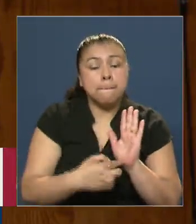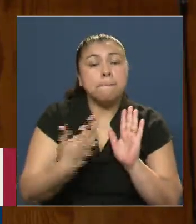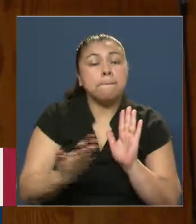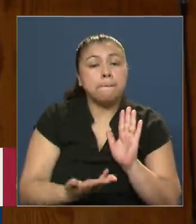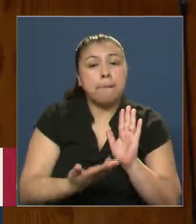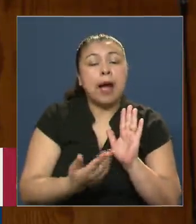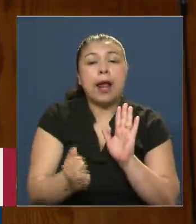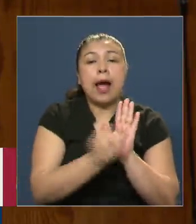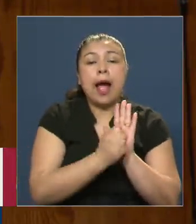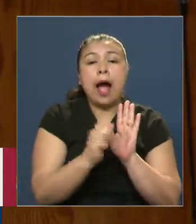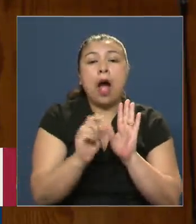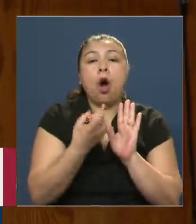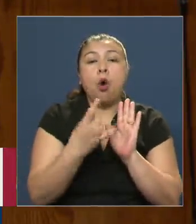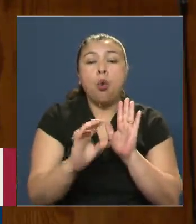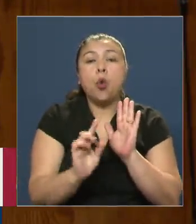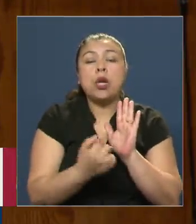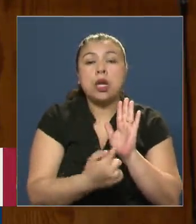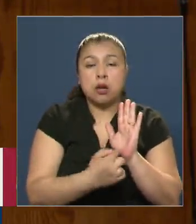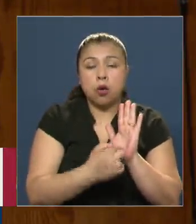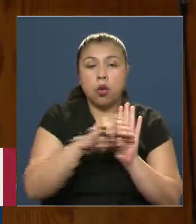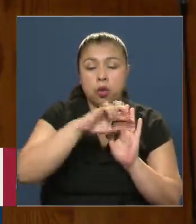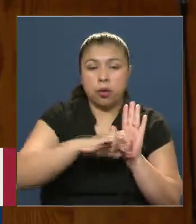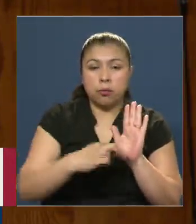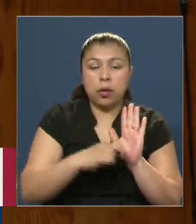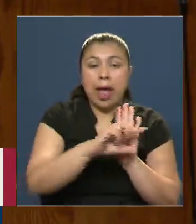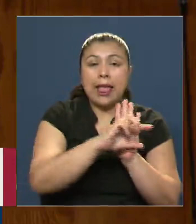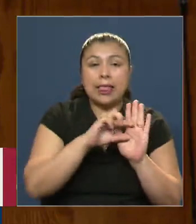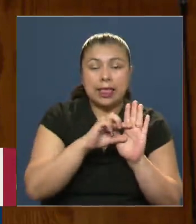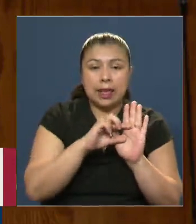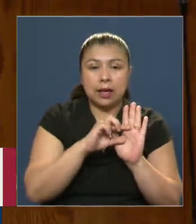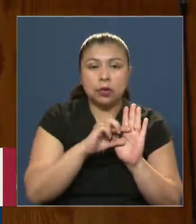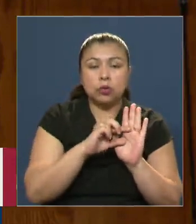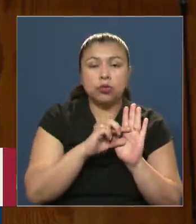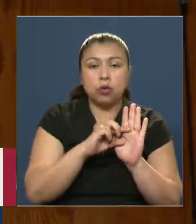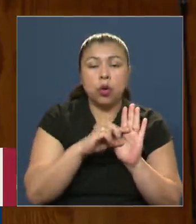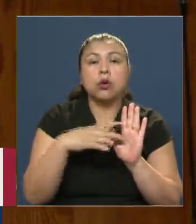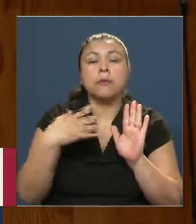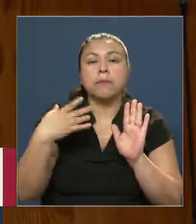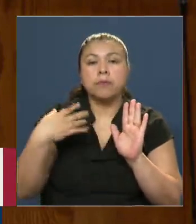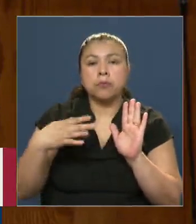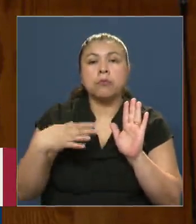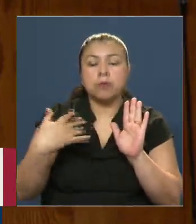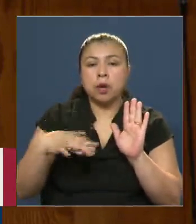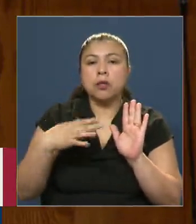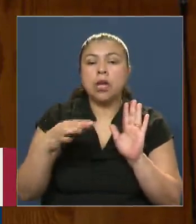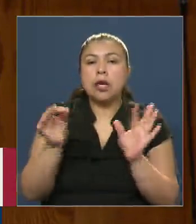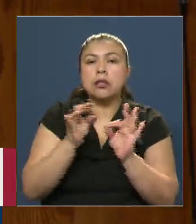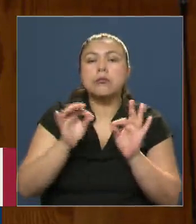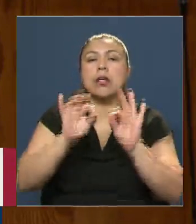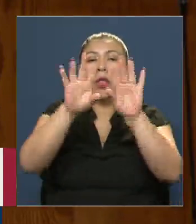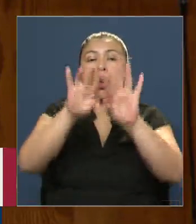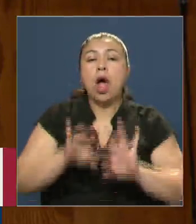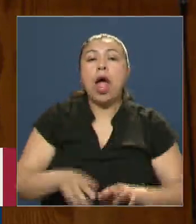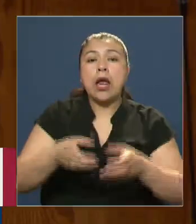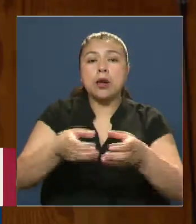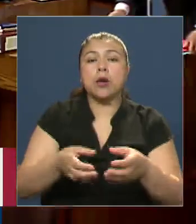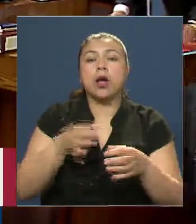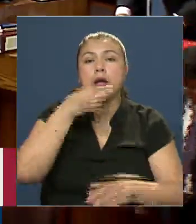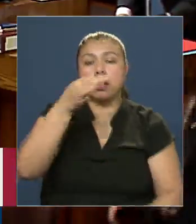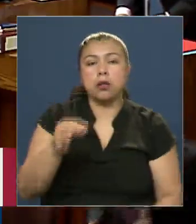adoptar el artículo único del proyecto, cuyo texto se contiene en el referido informe. He dicho, muchas